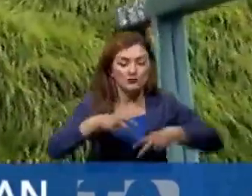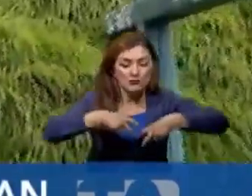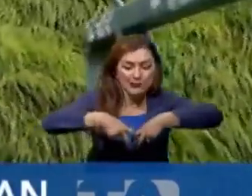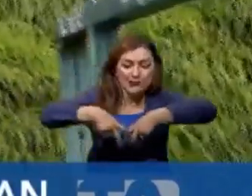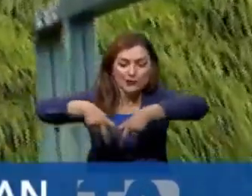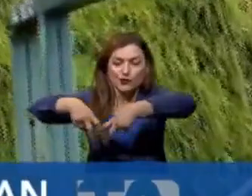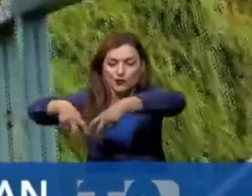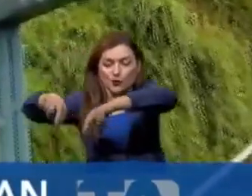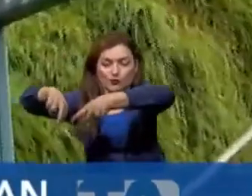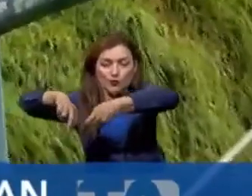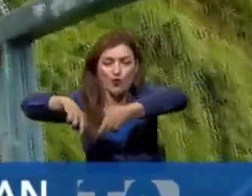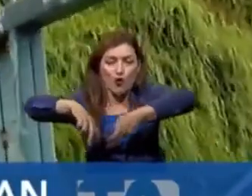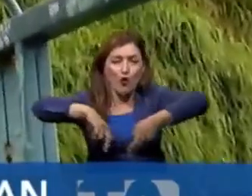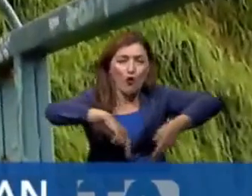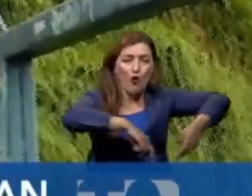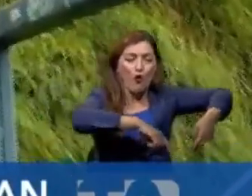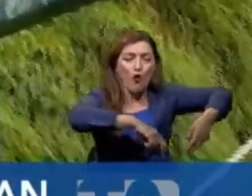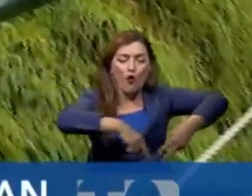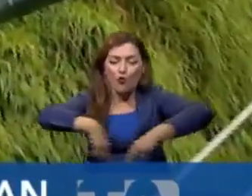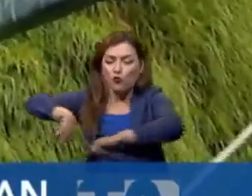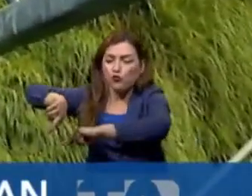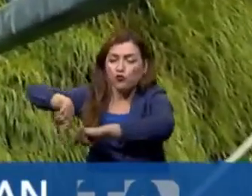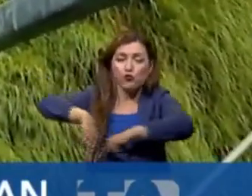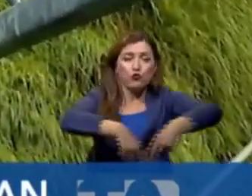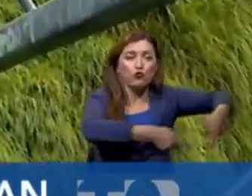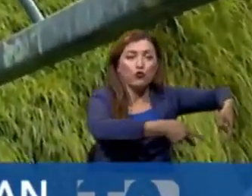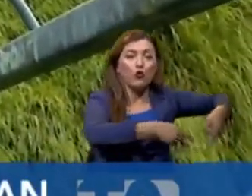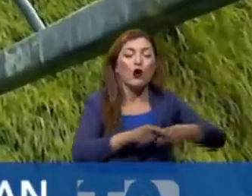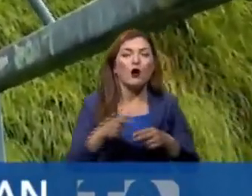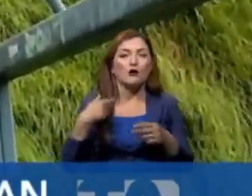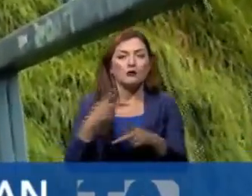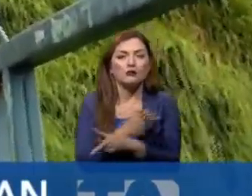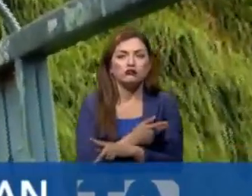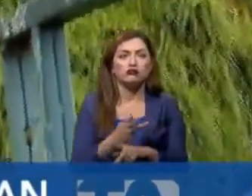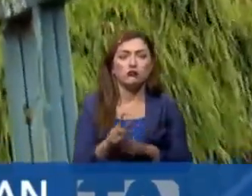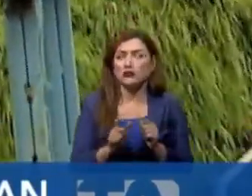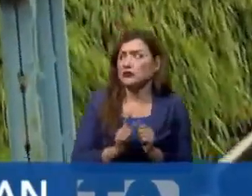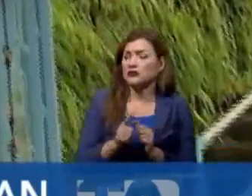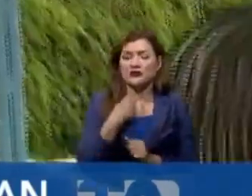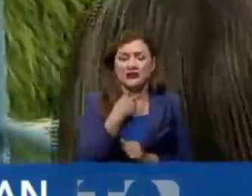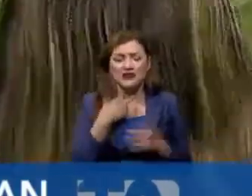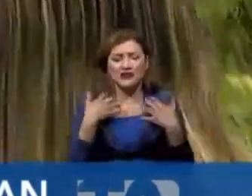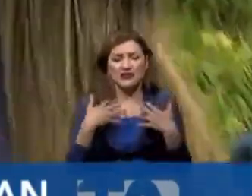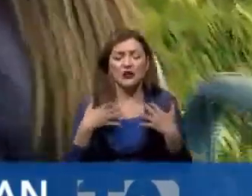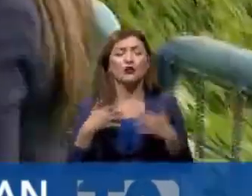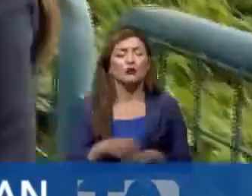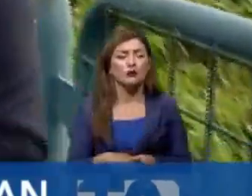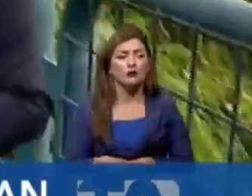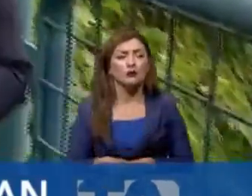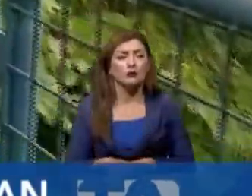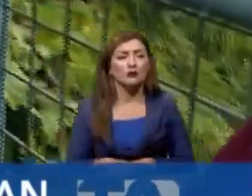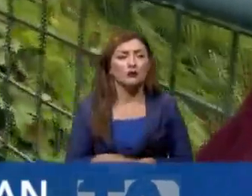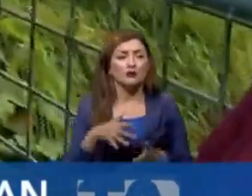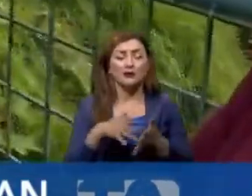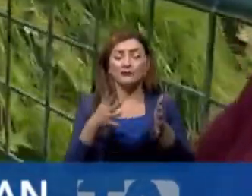transitan por aquí diariamente y es algo peligroso realmente ellos sienten que va a causar repercusiones no solo a los